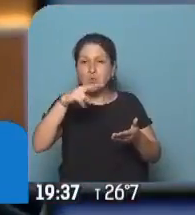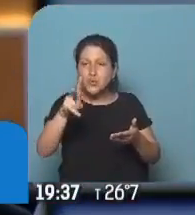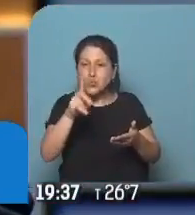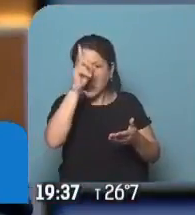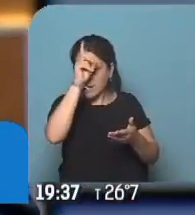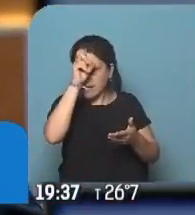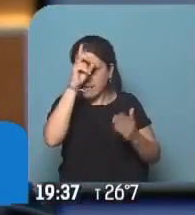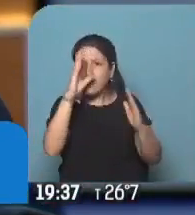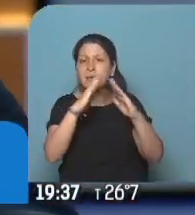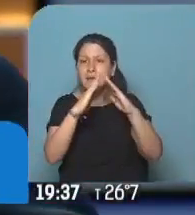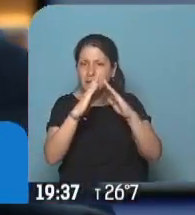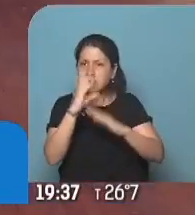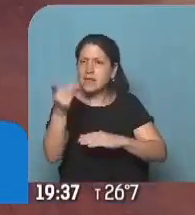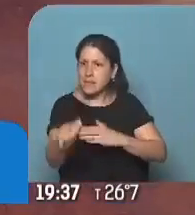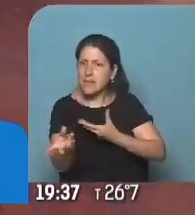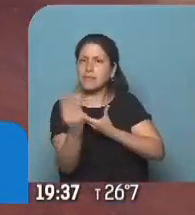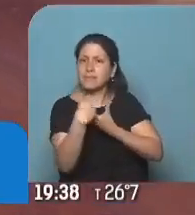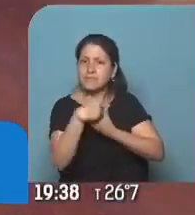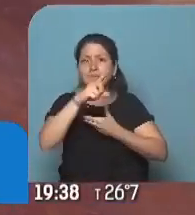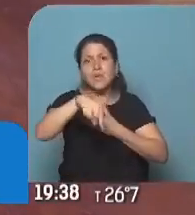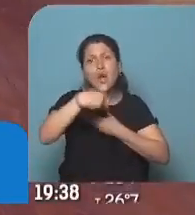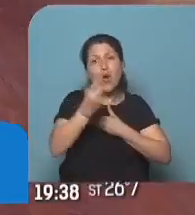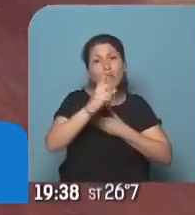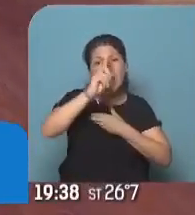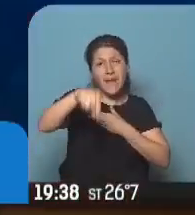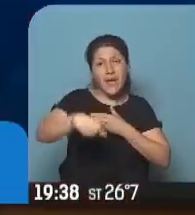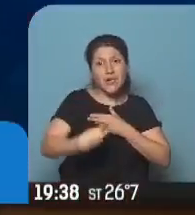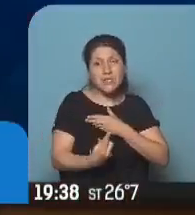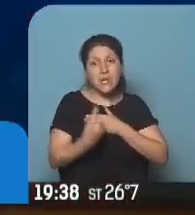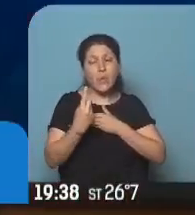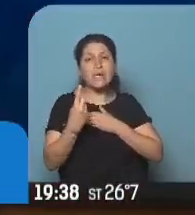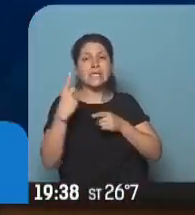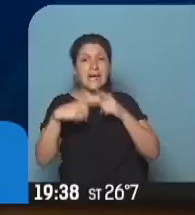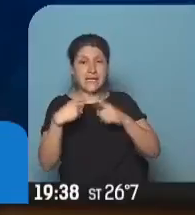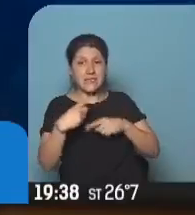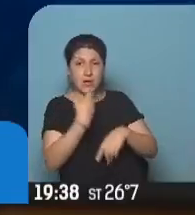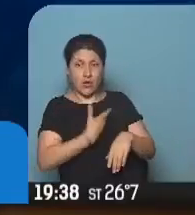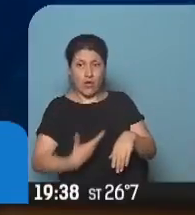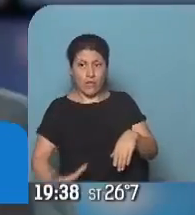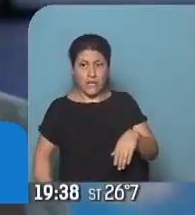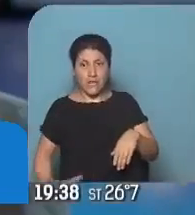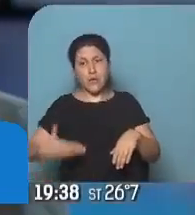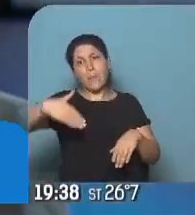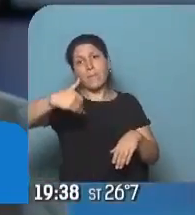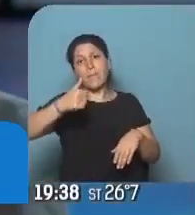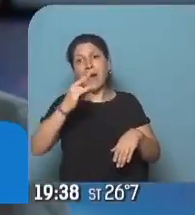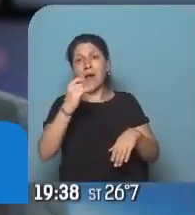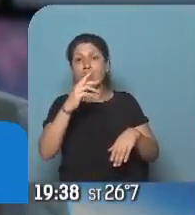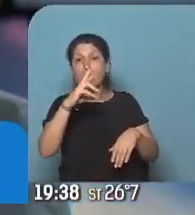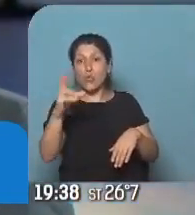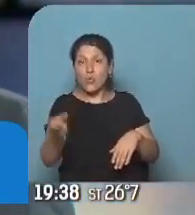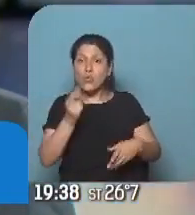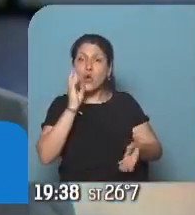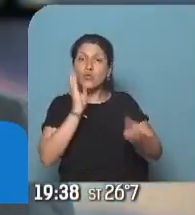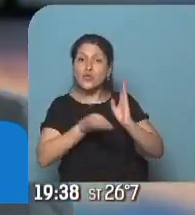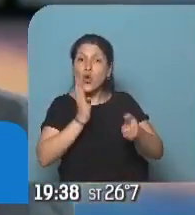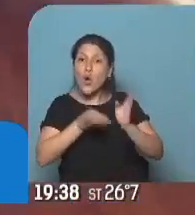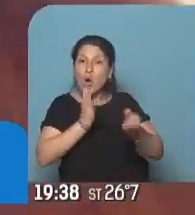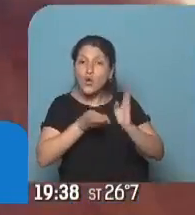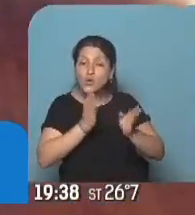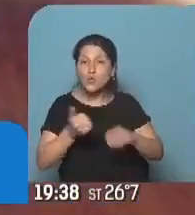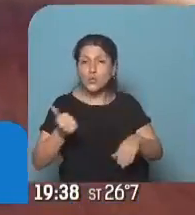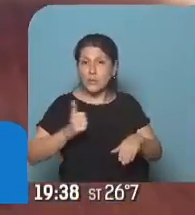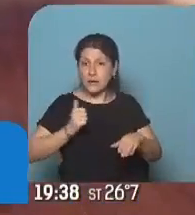esta situación, en este cuadro, ¿no? Y otra de las consecuencias de este régimen de gobierno es la tortura a militares y la persecución